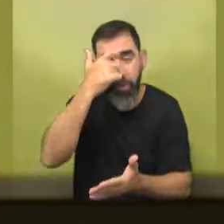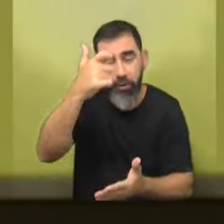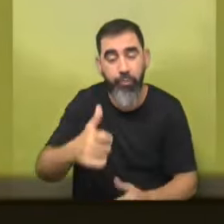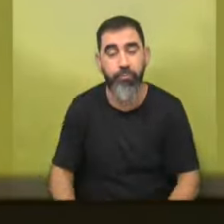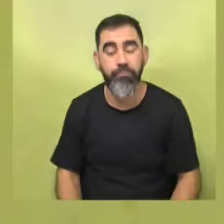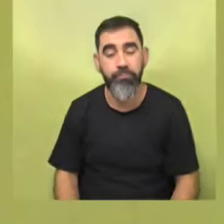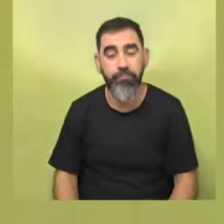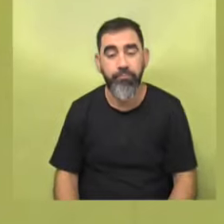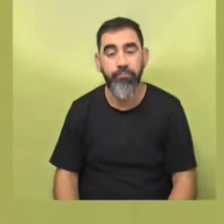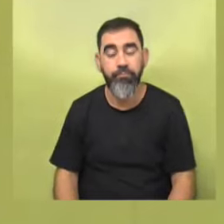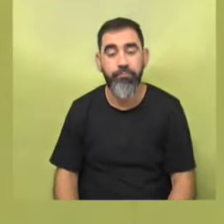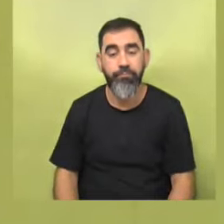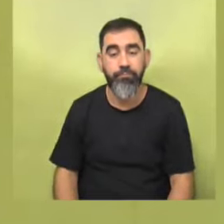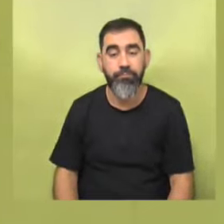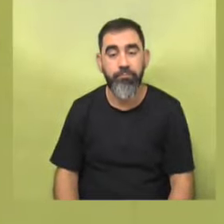Un gusto.